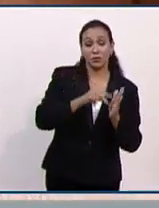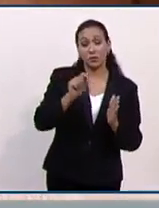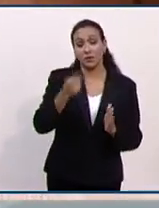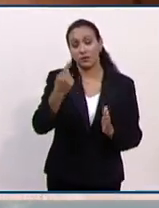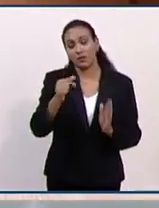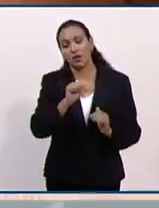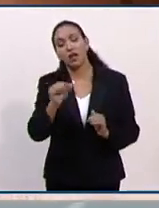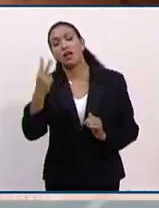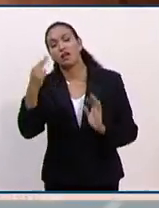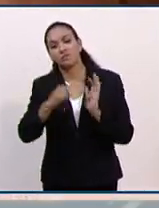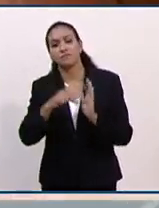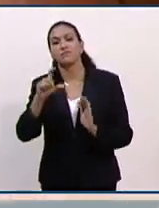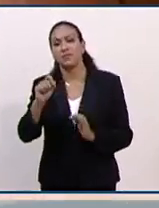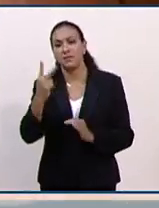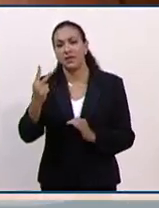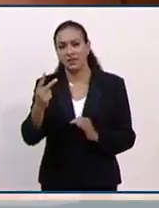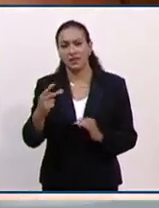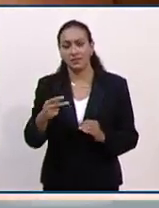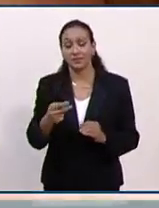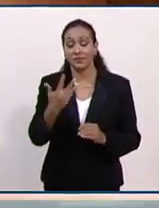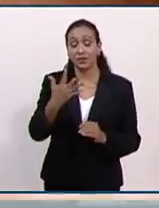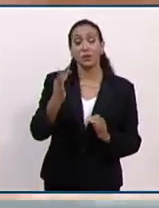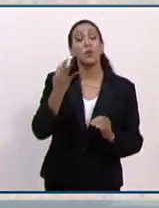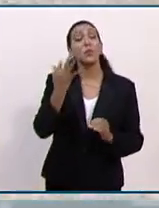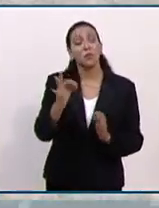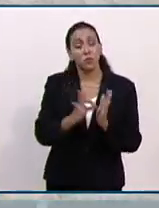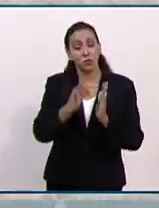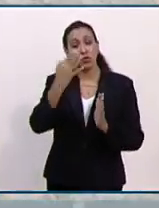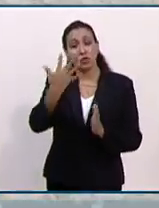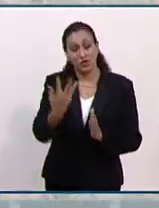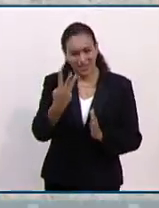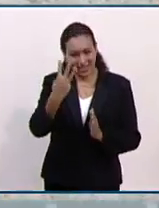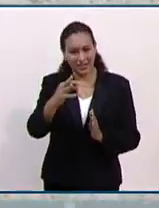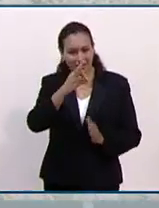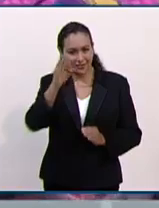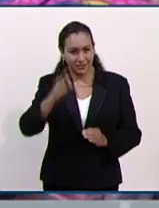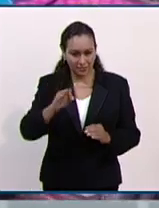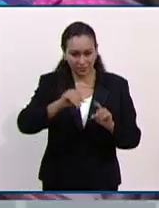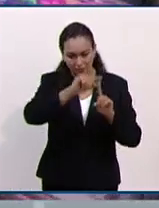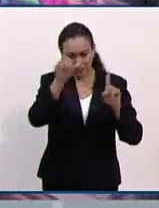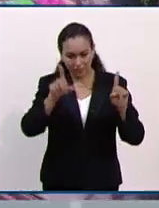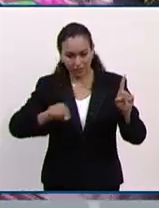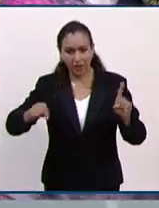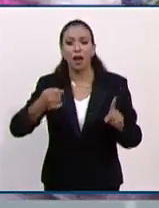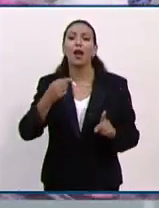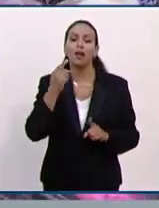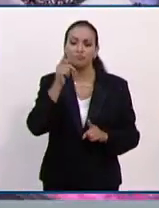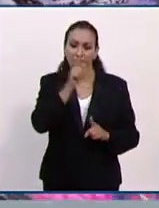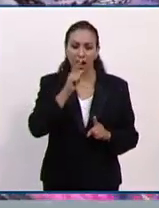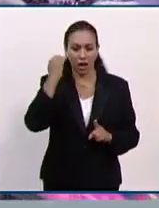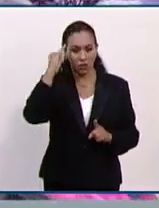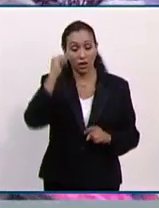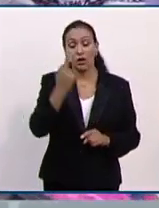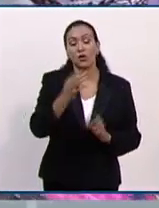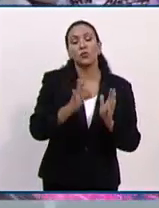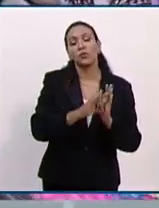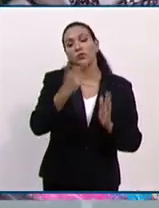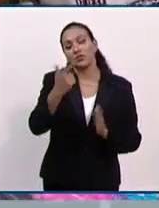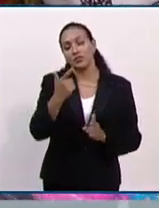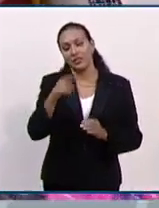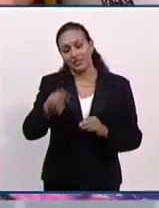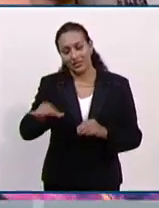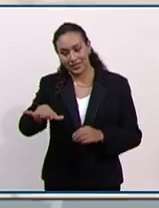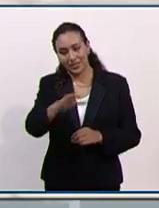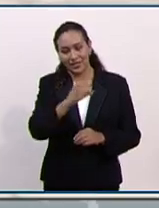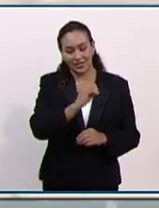2021 y 2022. 5.3% de la población habla una lengua indígena y 1.7% de la población